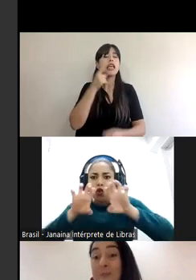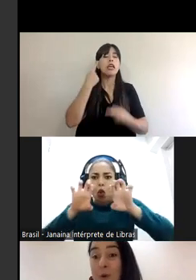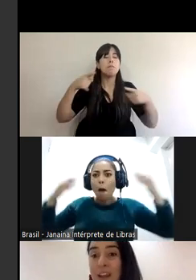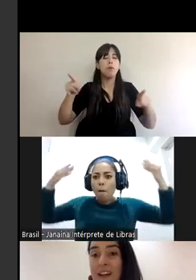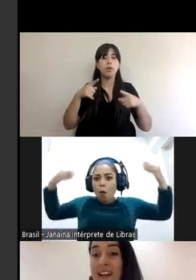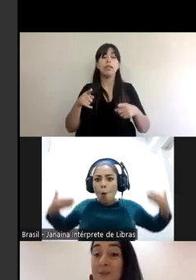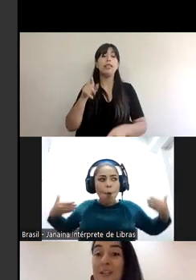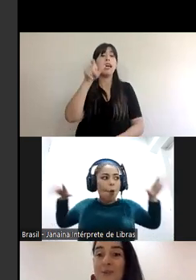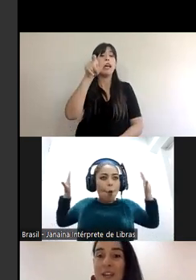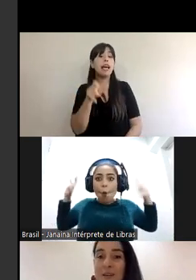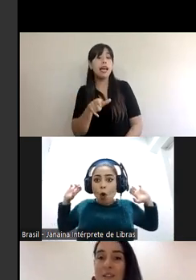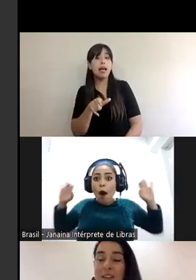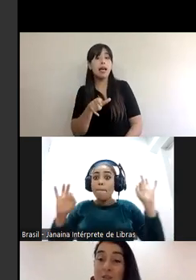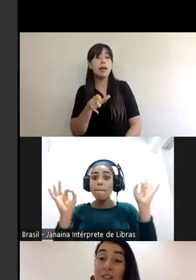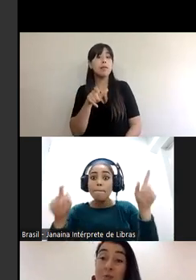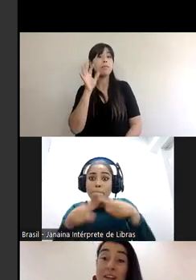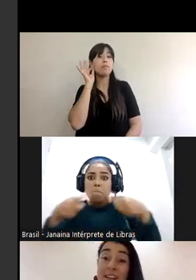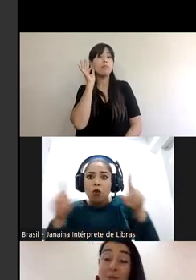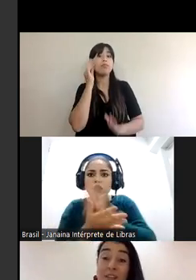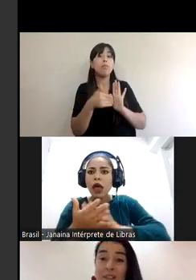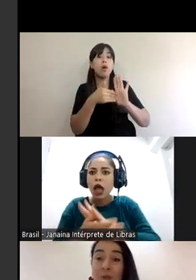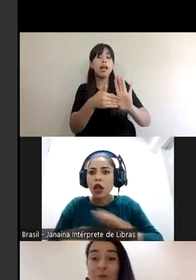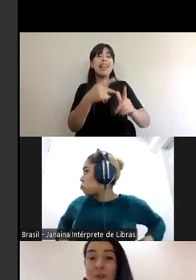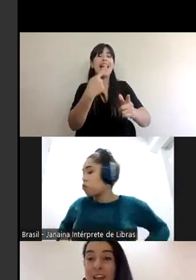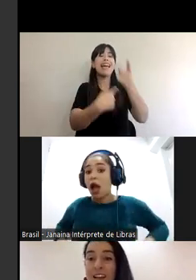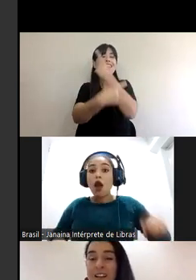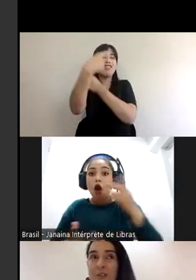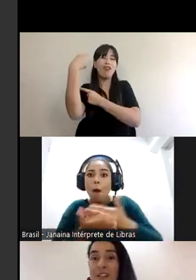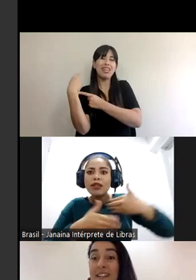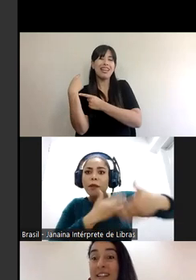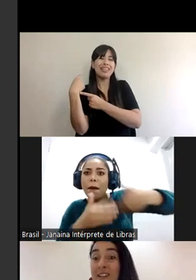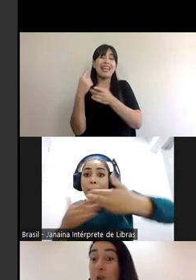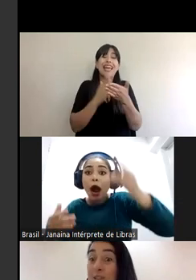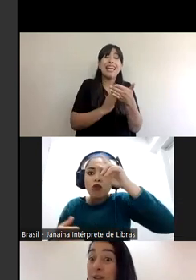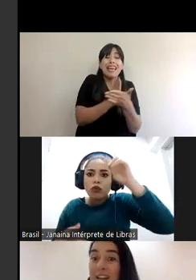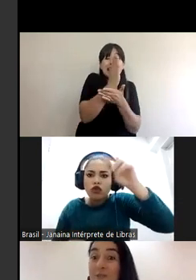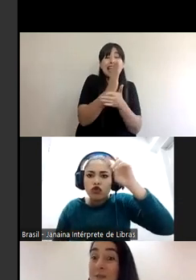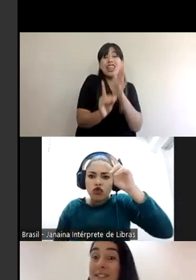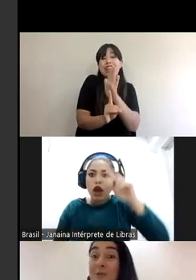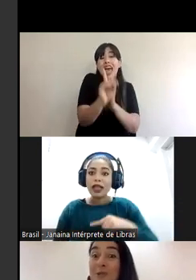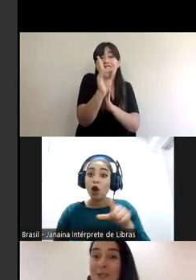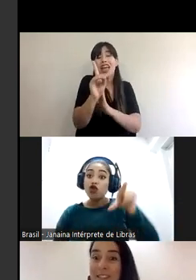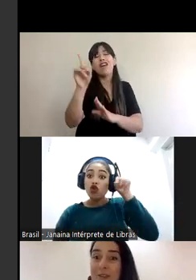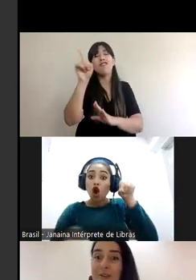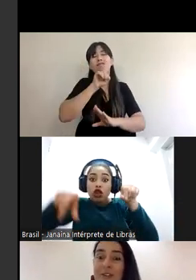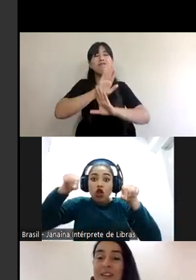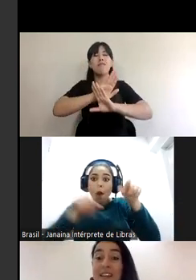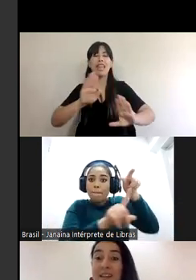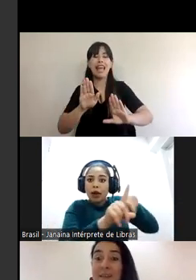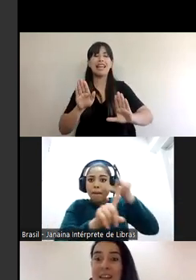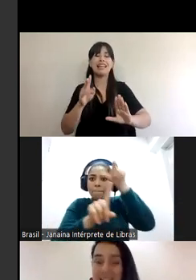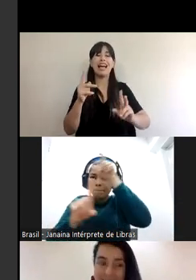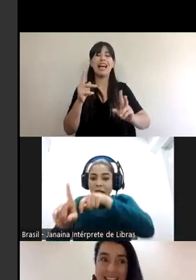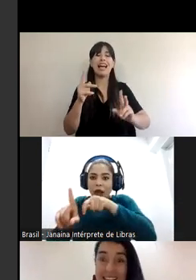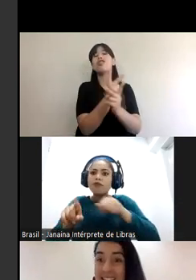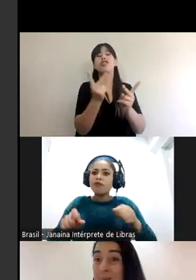que expone es una historia, donde tiene un inicio, un desarrollo y un final, donde se eligen dos personajes y una persecución, ¿cierto? Y ahí